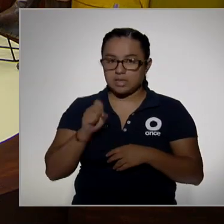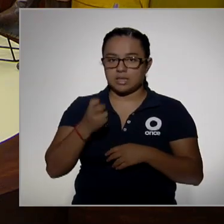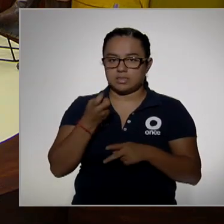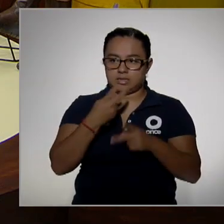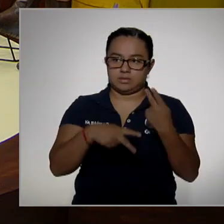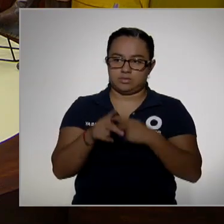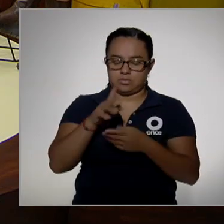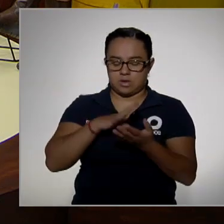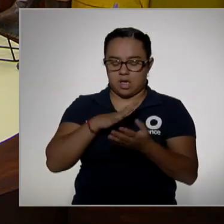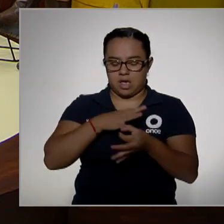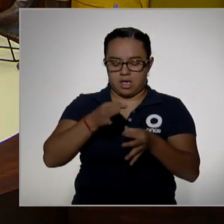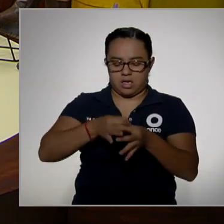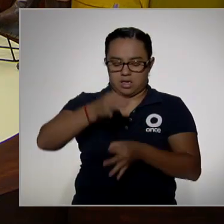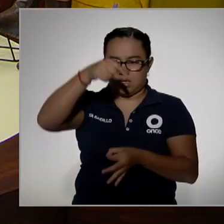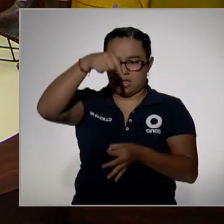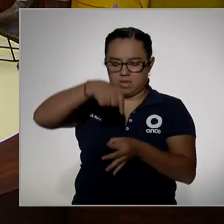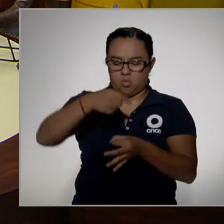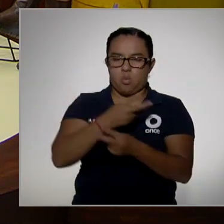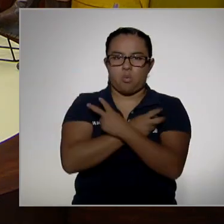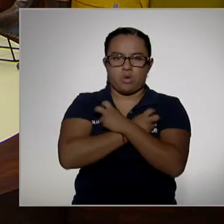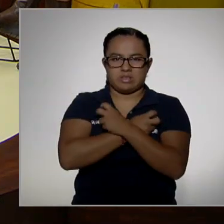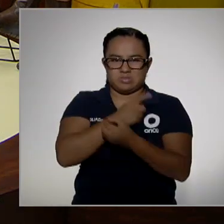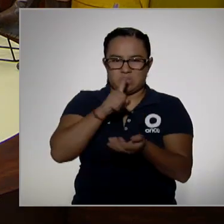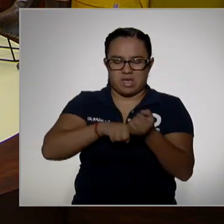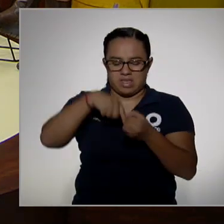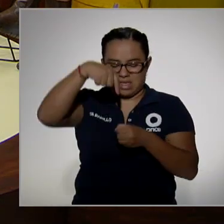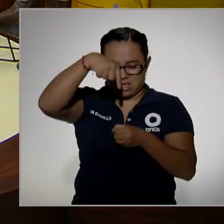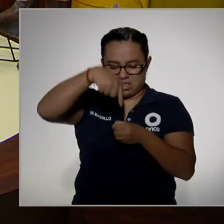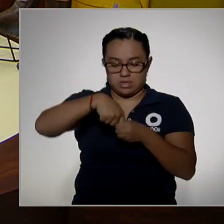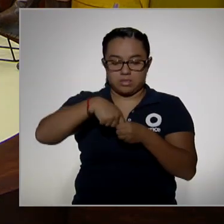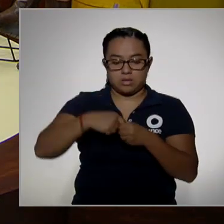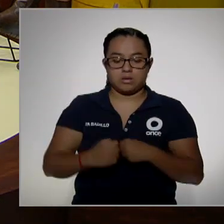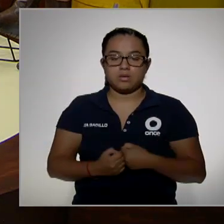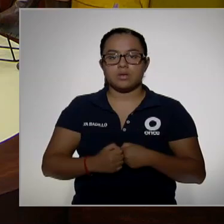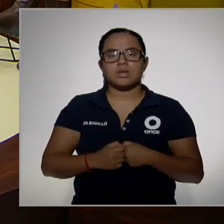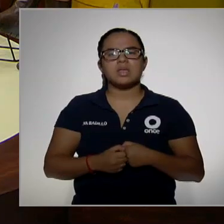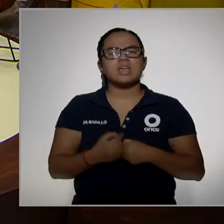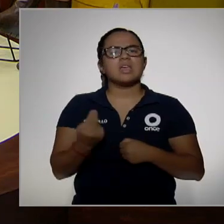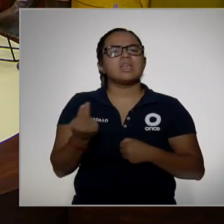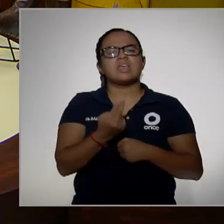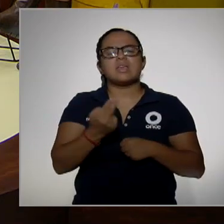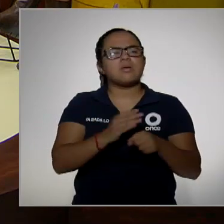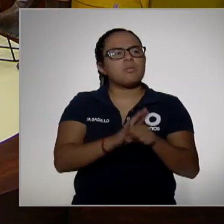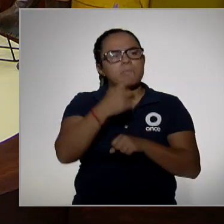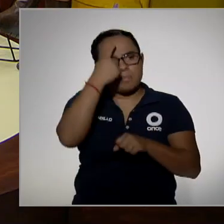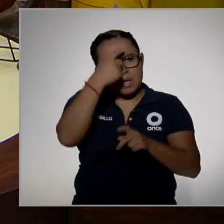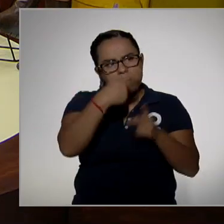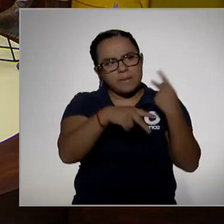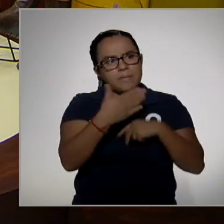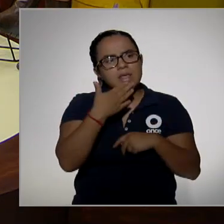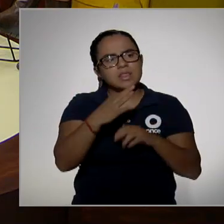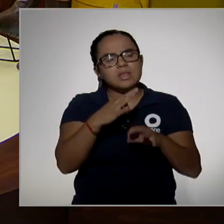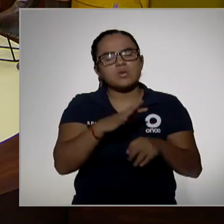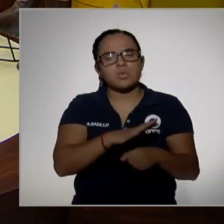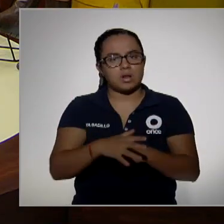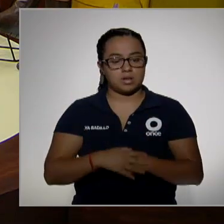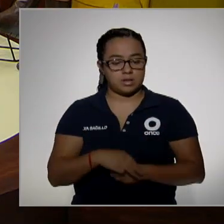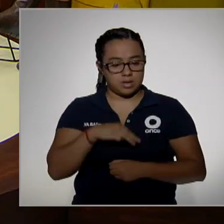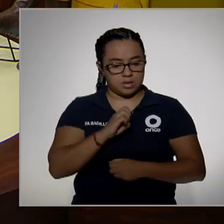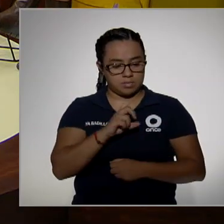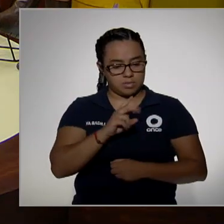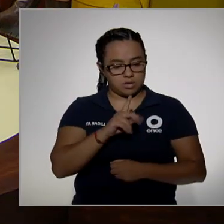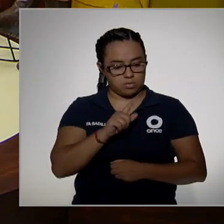y que necesita la médula ósea para que se formen adecuadamente si regresamos a dar un poquito de alimentación bueno la la médula